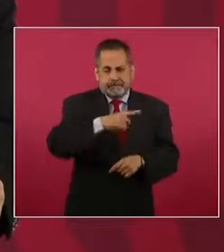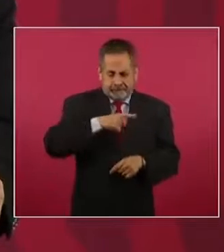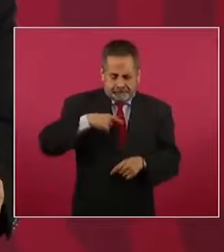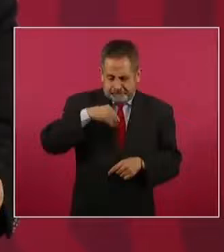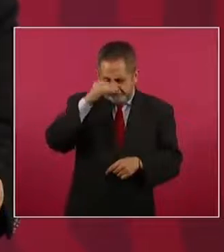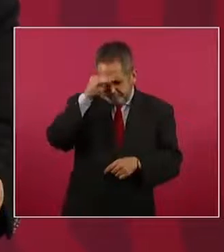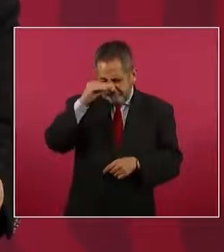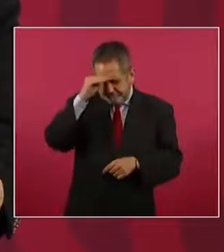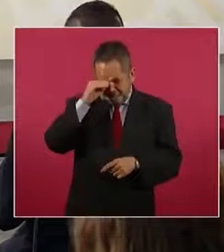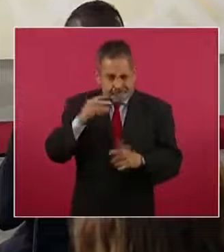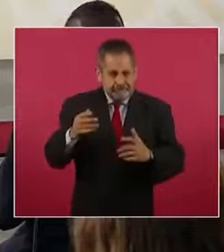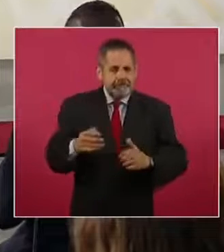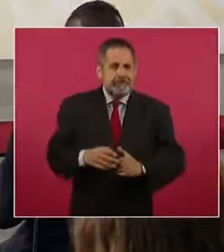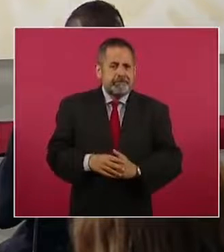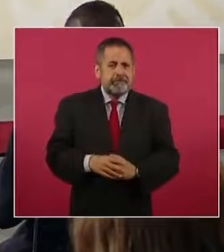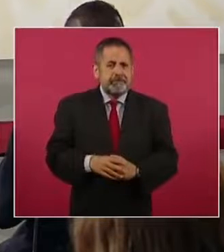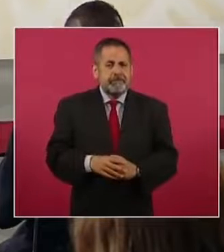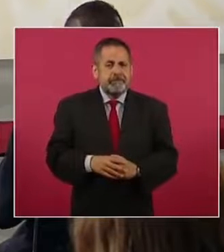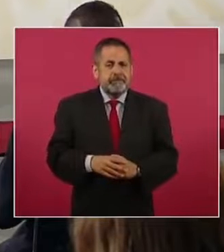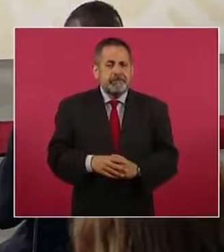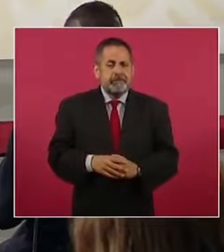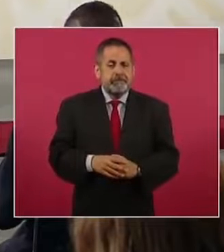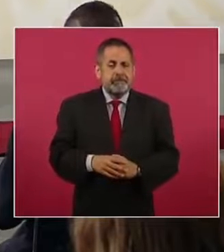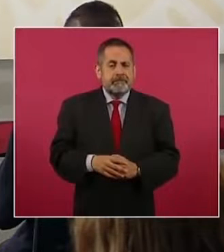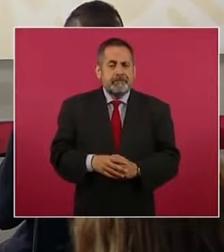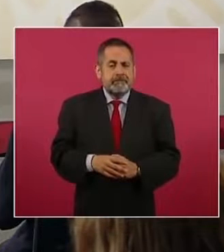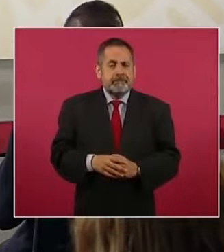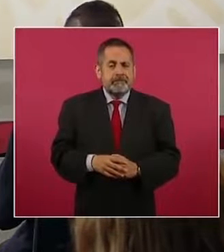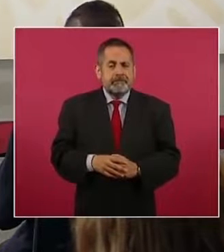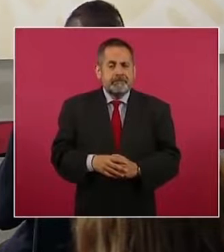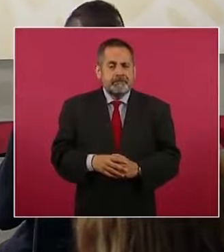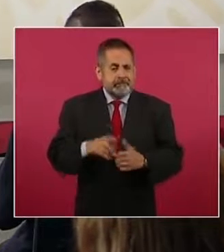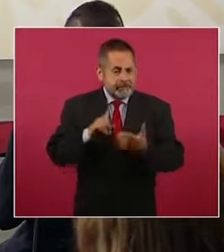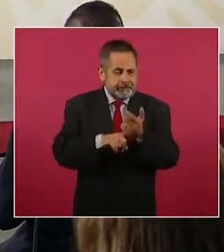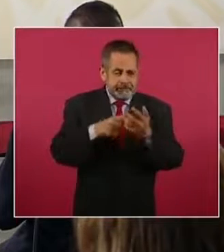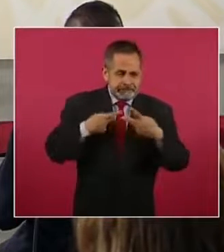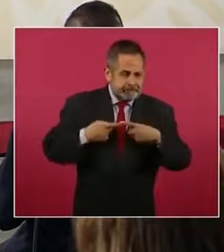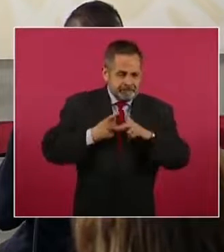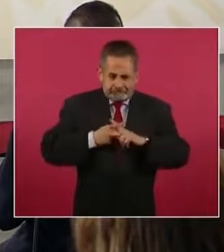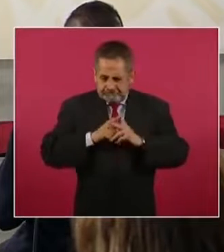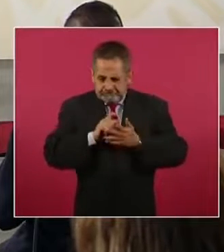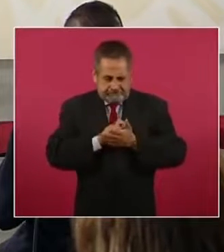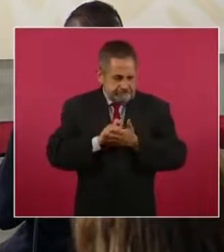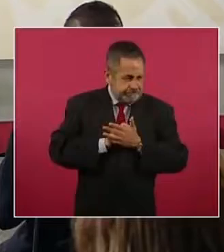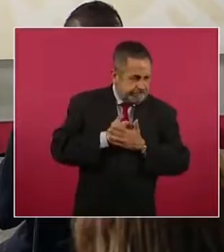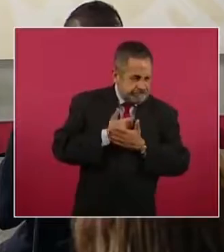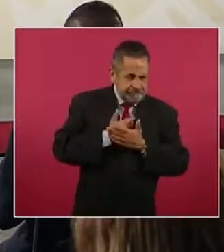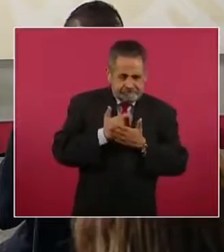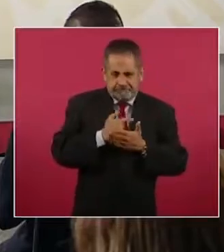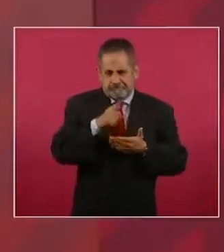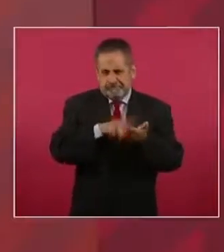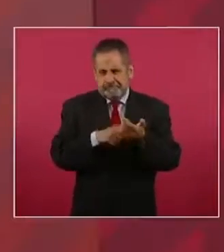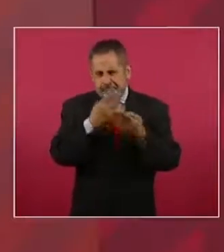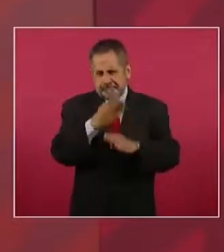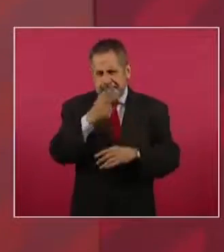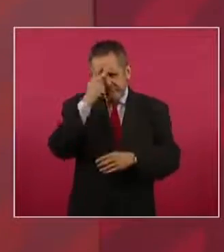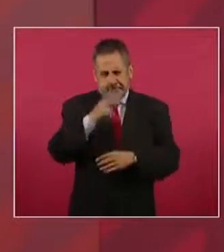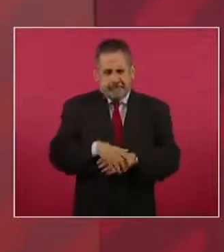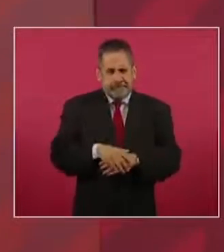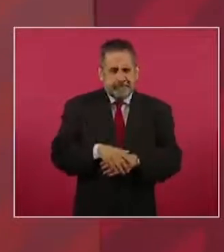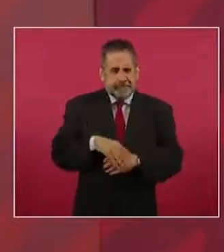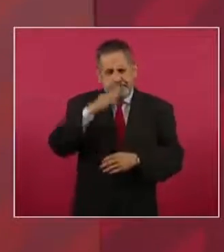los técnicos en otra